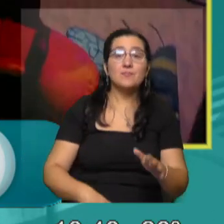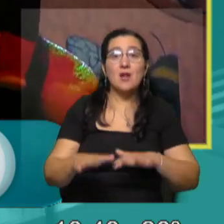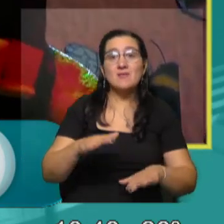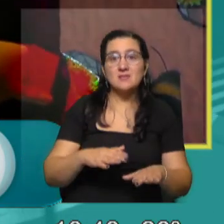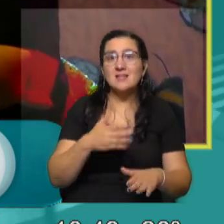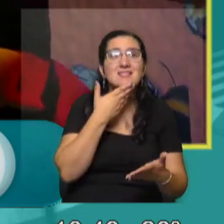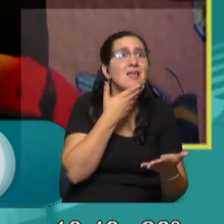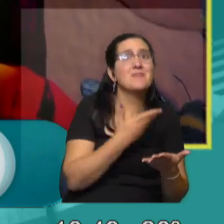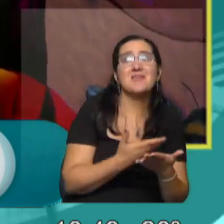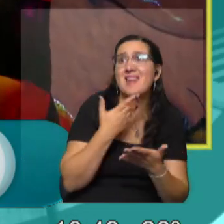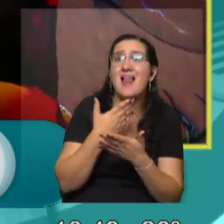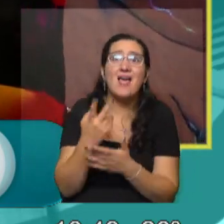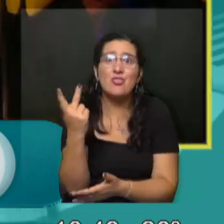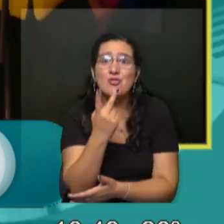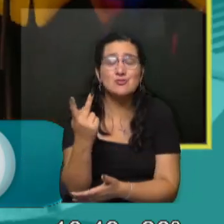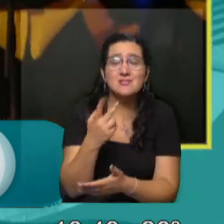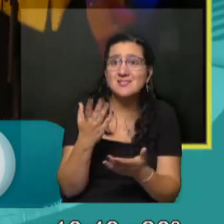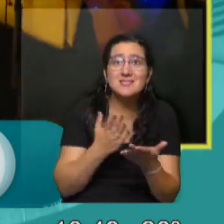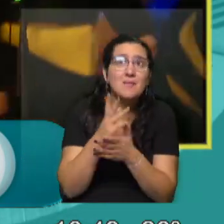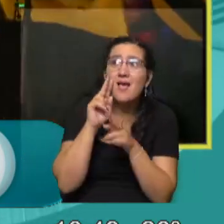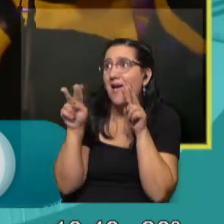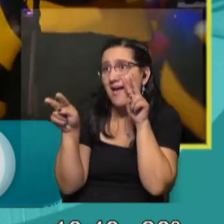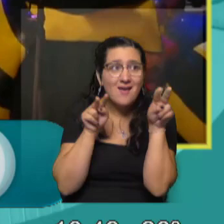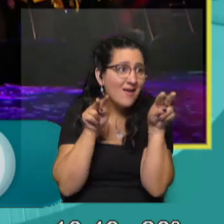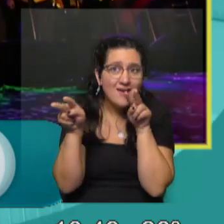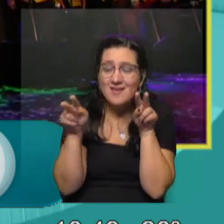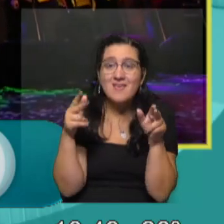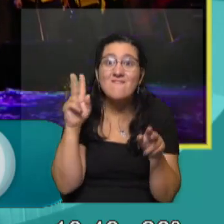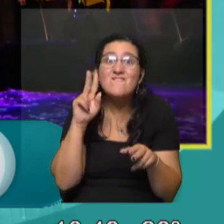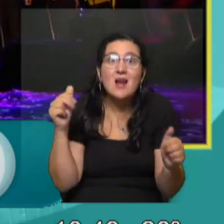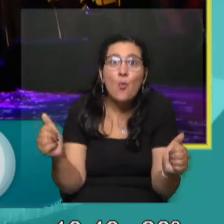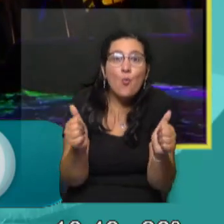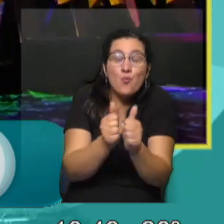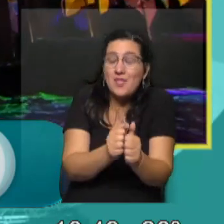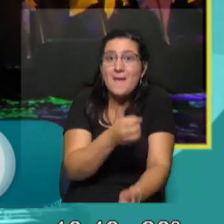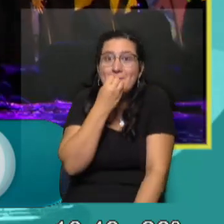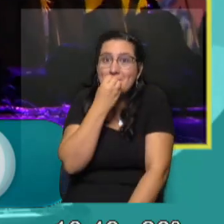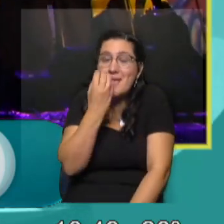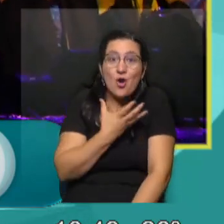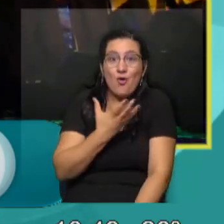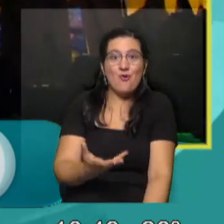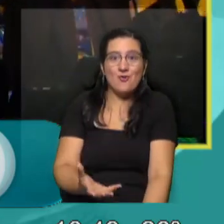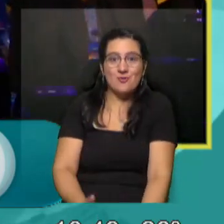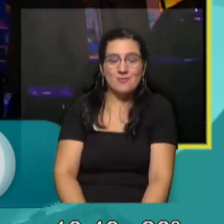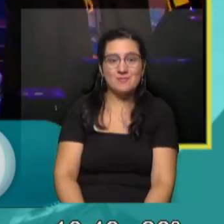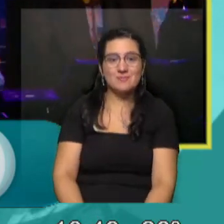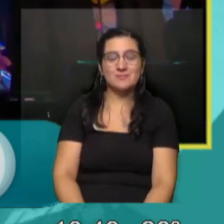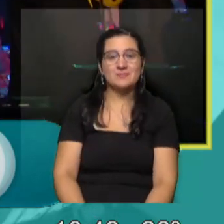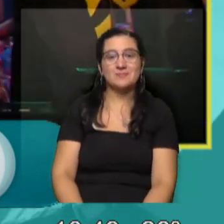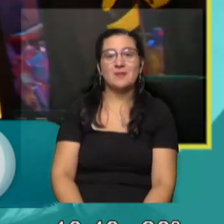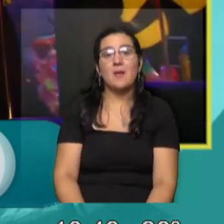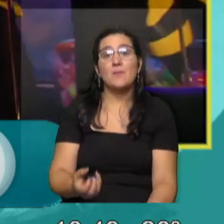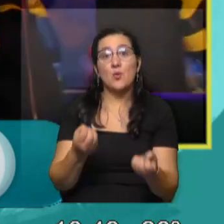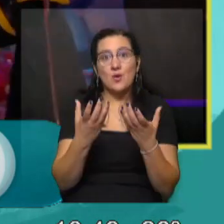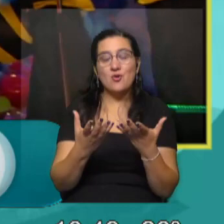las admira tanto y las quiere tanto que no puede dejar de verlas y encima verlas juntas como estuvimos acostumbrados tantos años en otros conjuntos. Pero